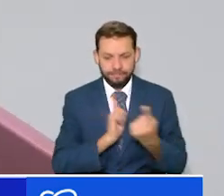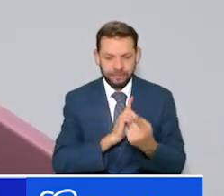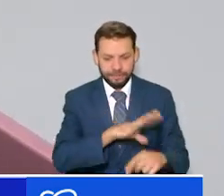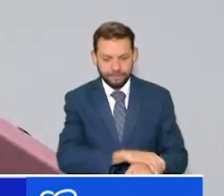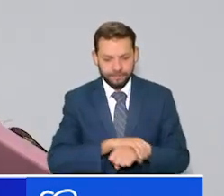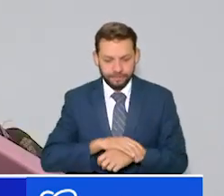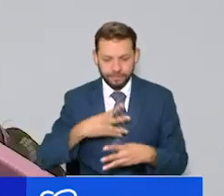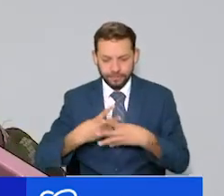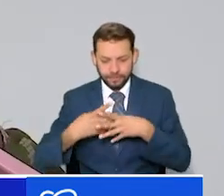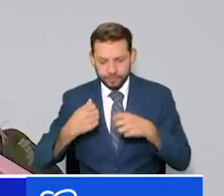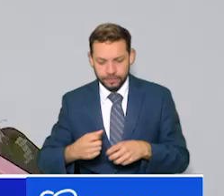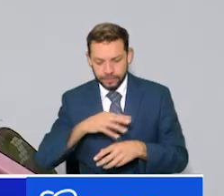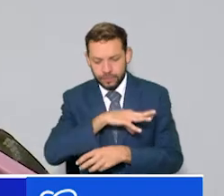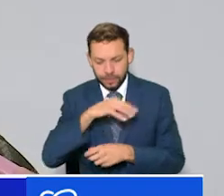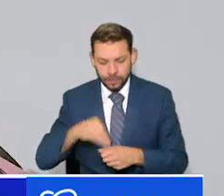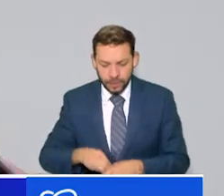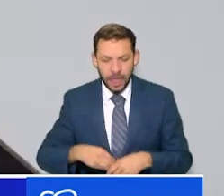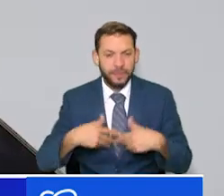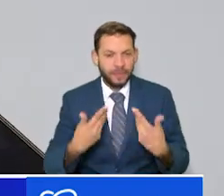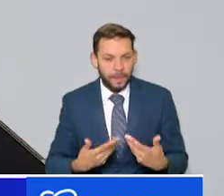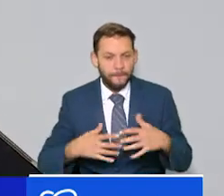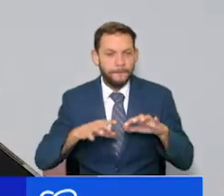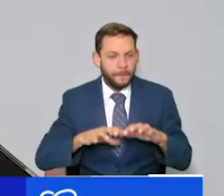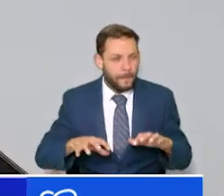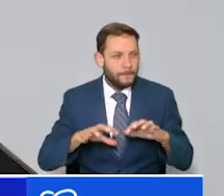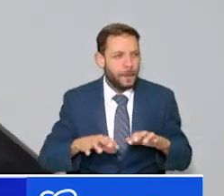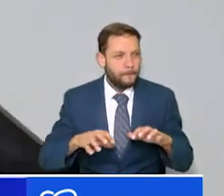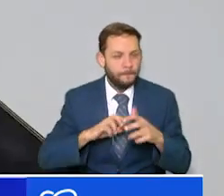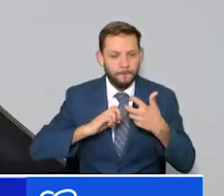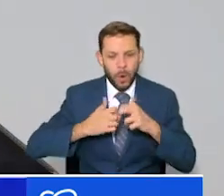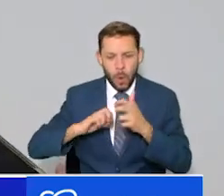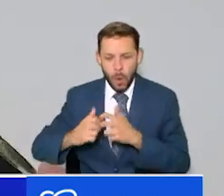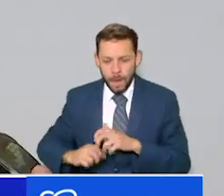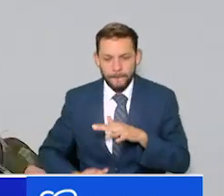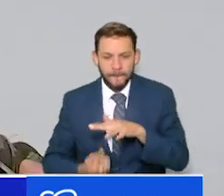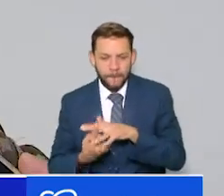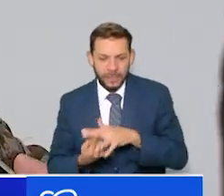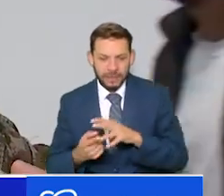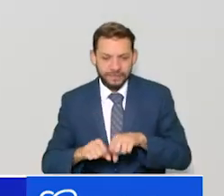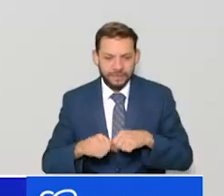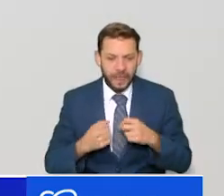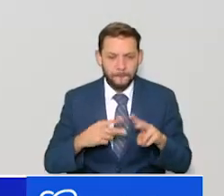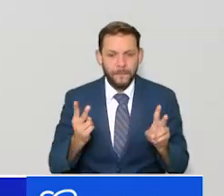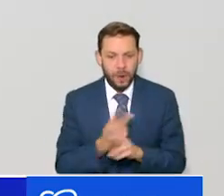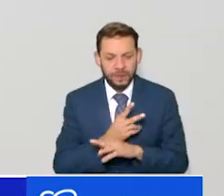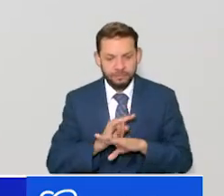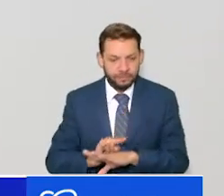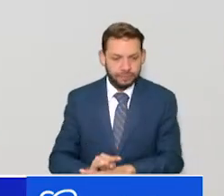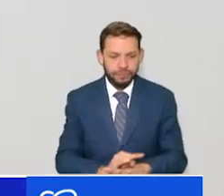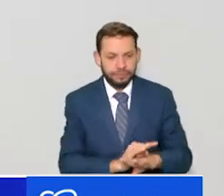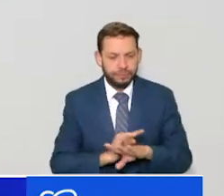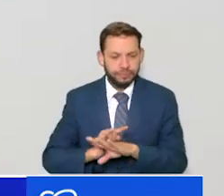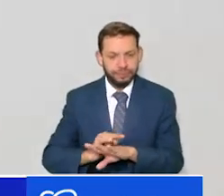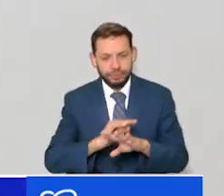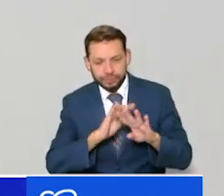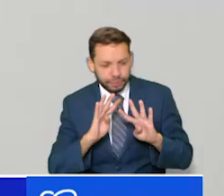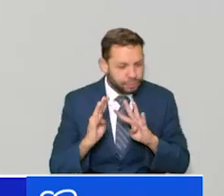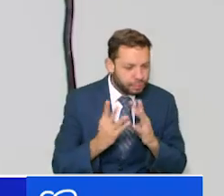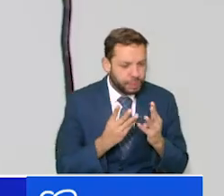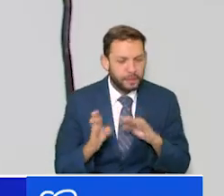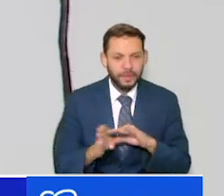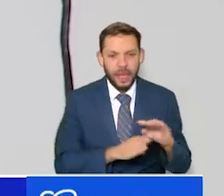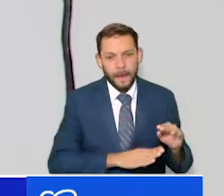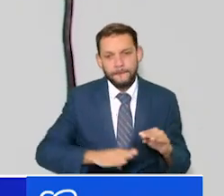otras actividades en contra de los elementos criminales que están afectando a nuestro departamento. Por su parte, las autoridades